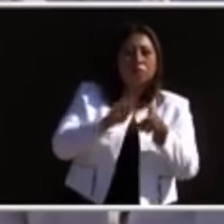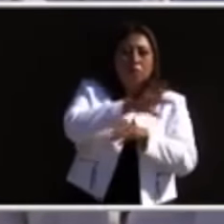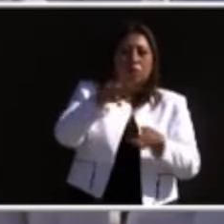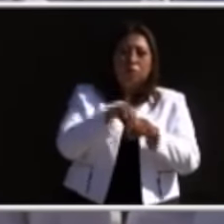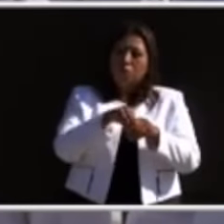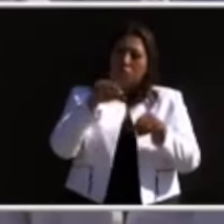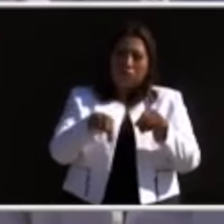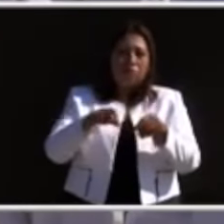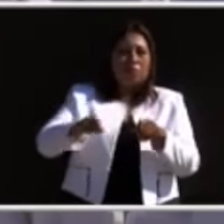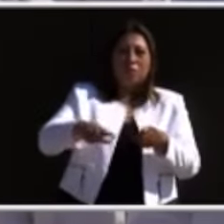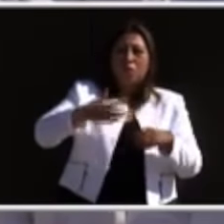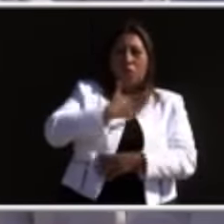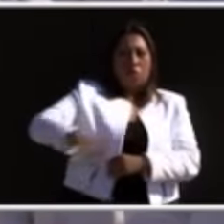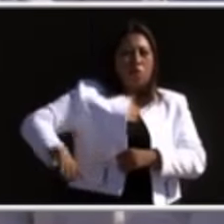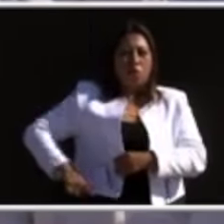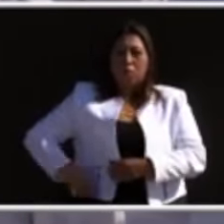y en el sector privado.